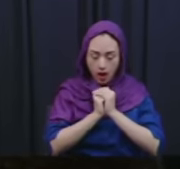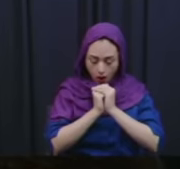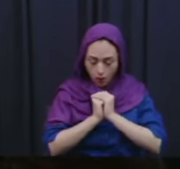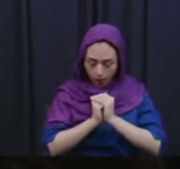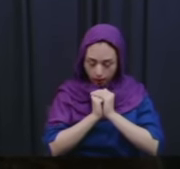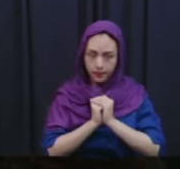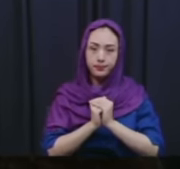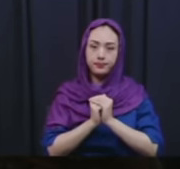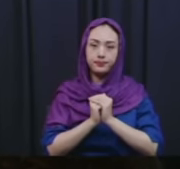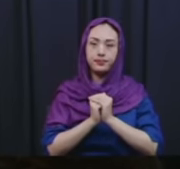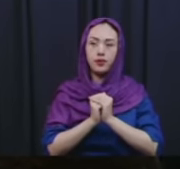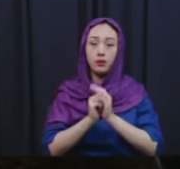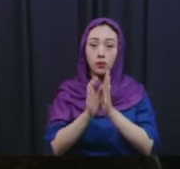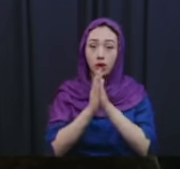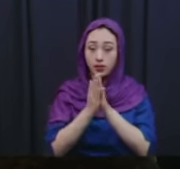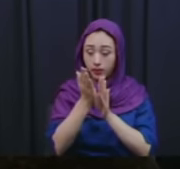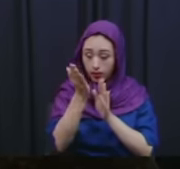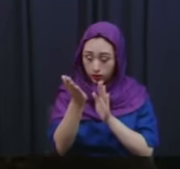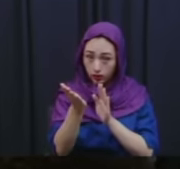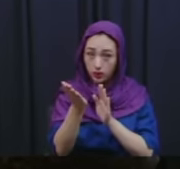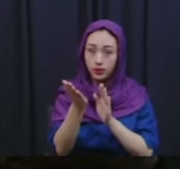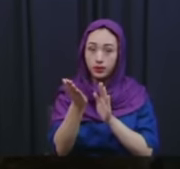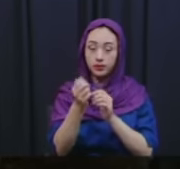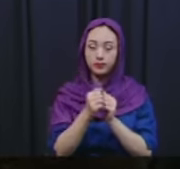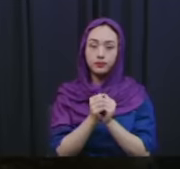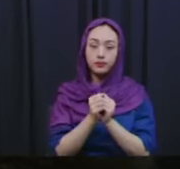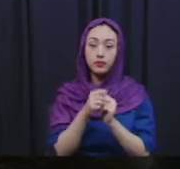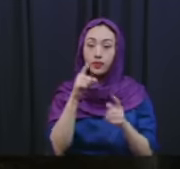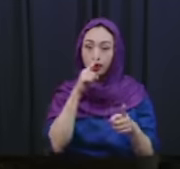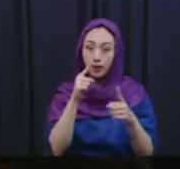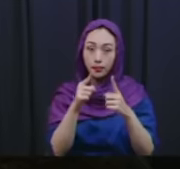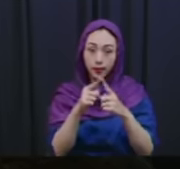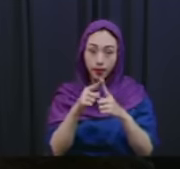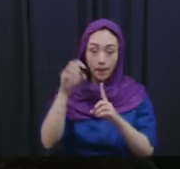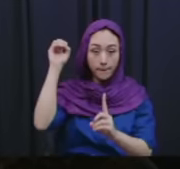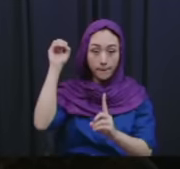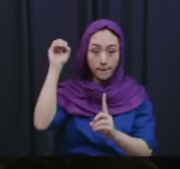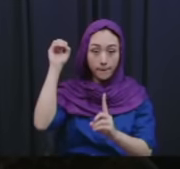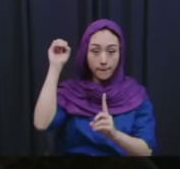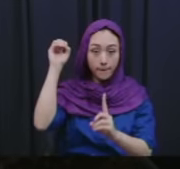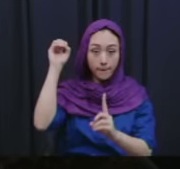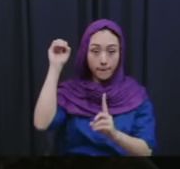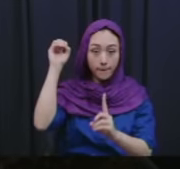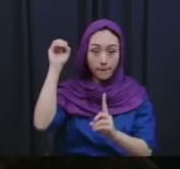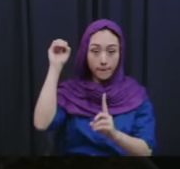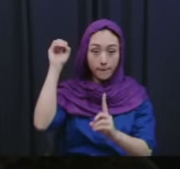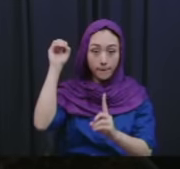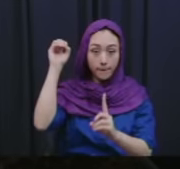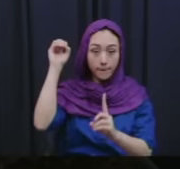antes extienda su mano hacia el varón y pidámosle al